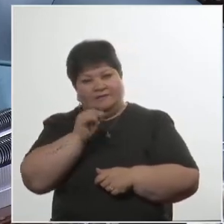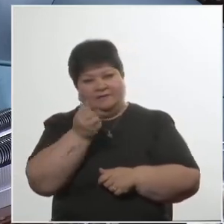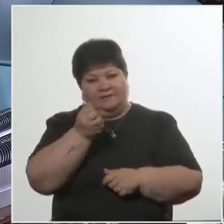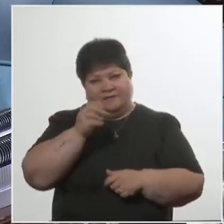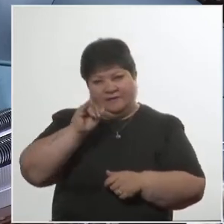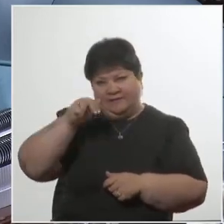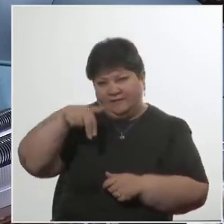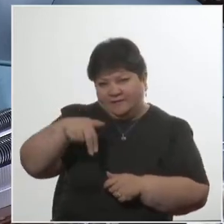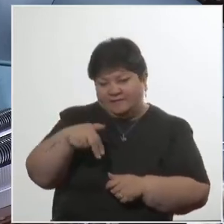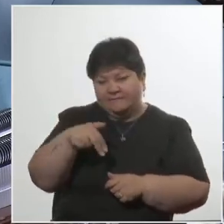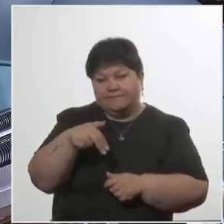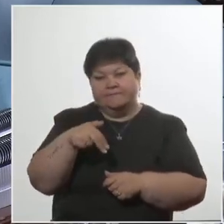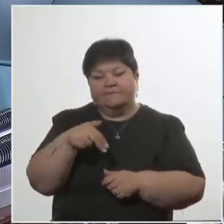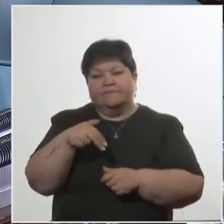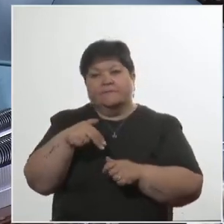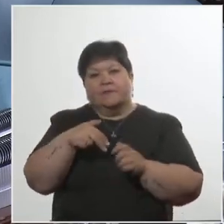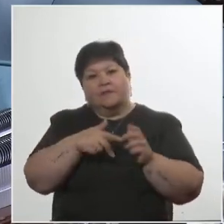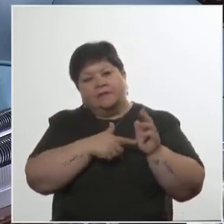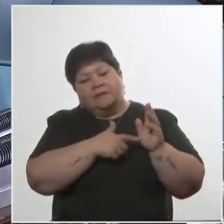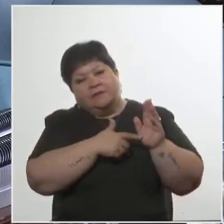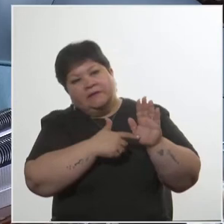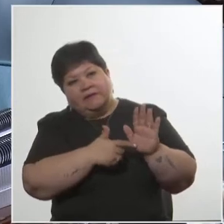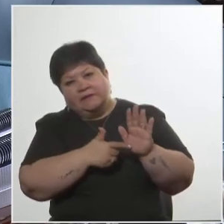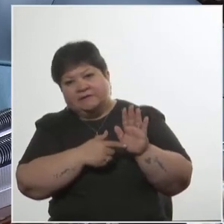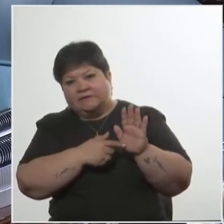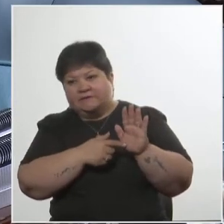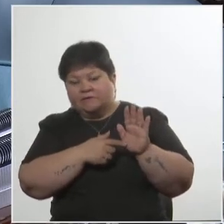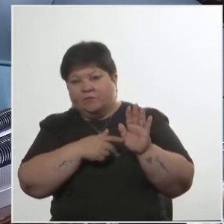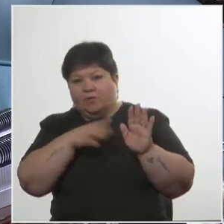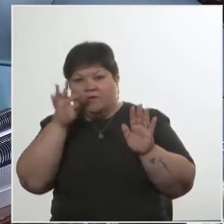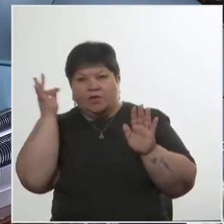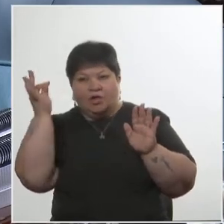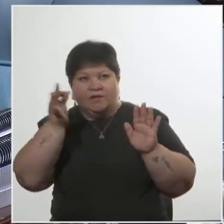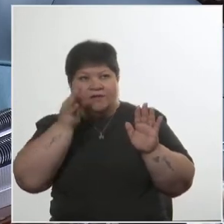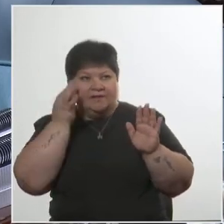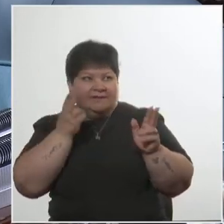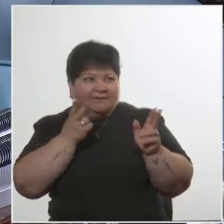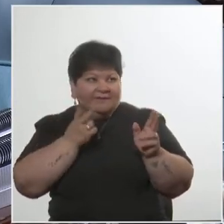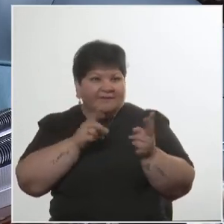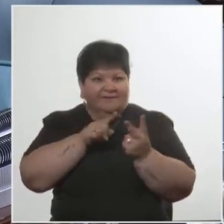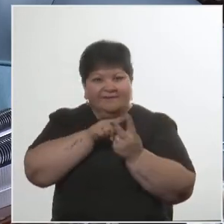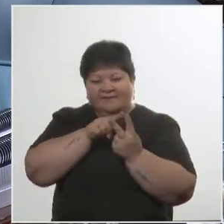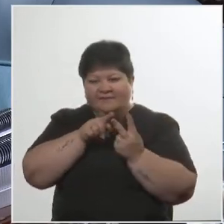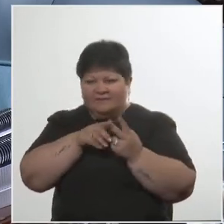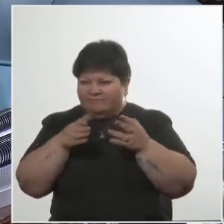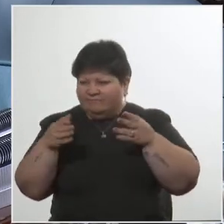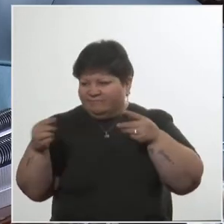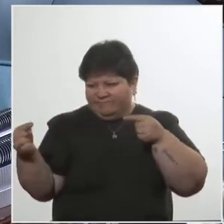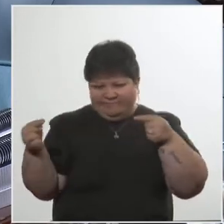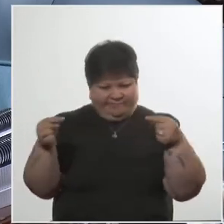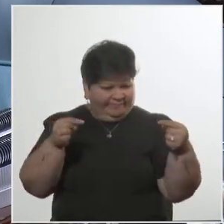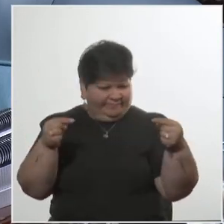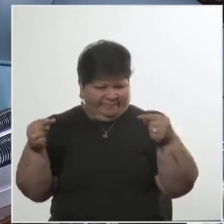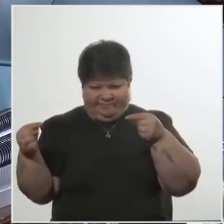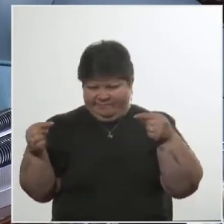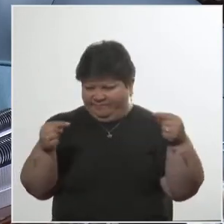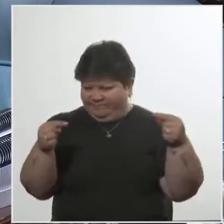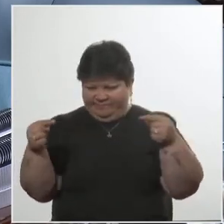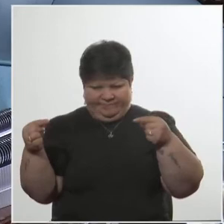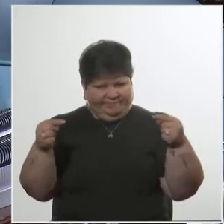a tomar como válida la teoría de los dos demonios y nosotros rechazamos enfáticamente esa teoría